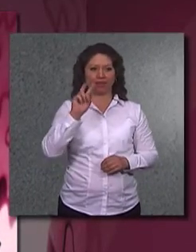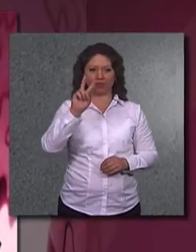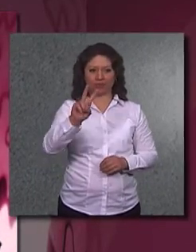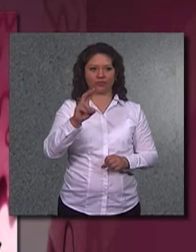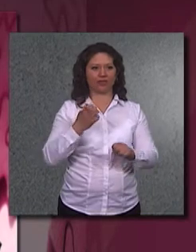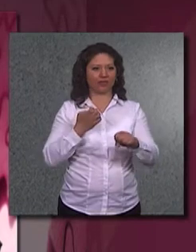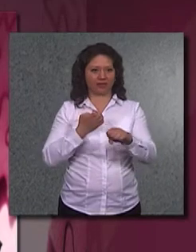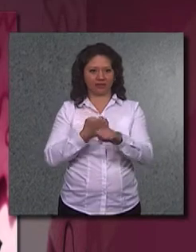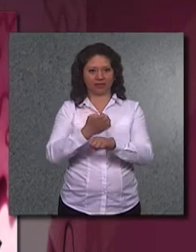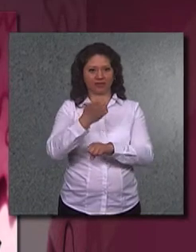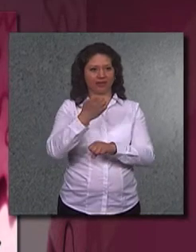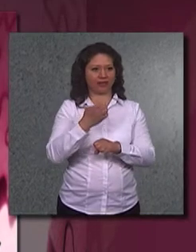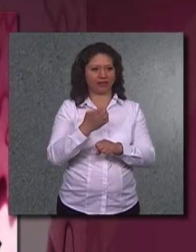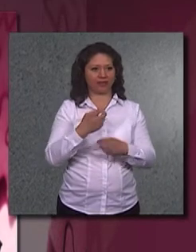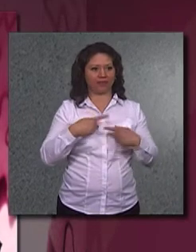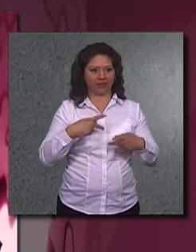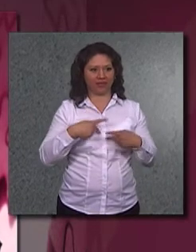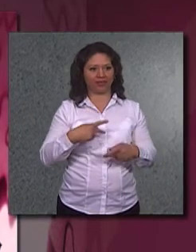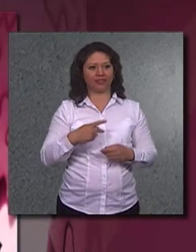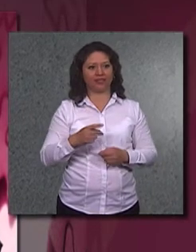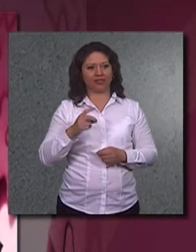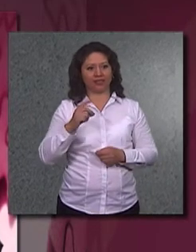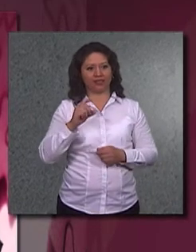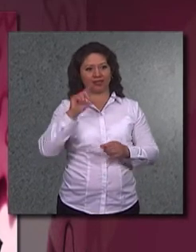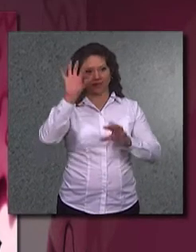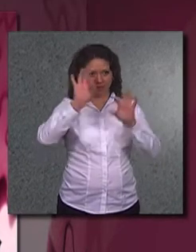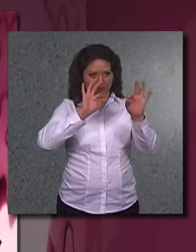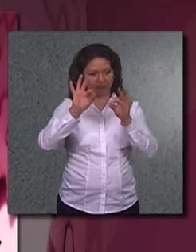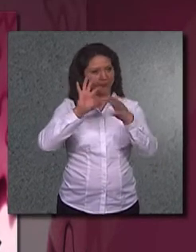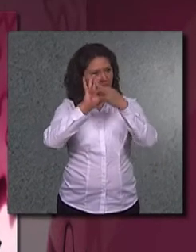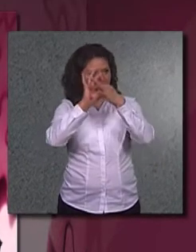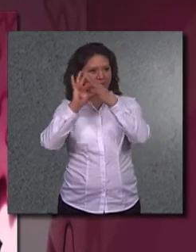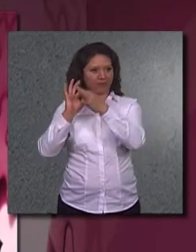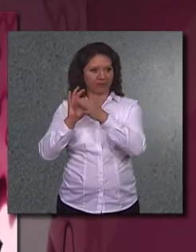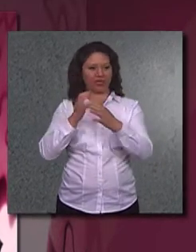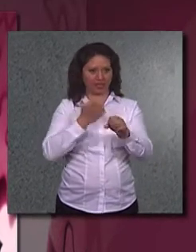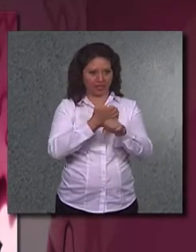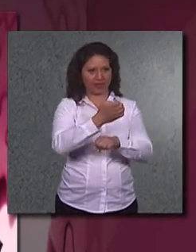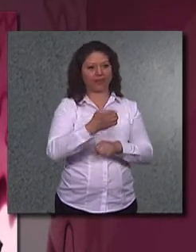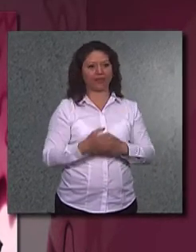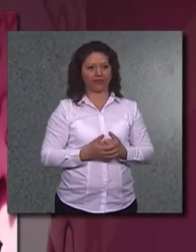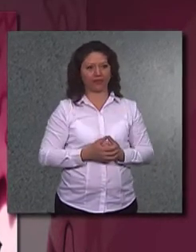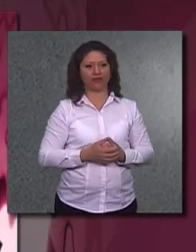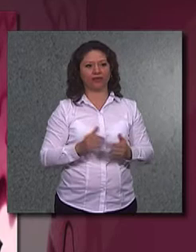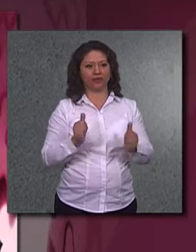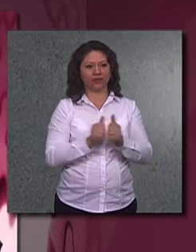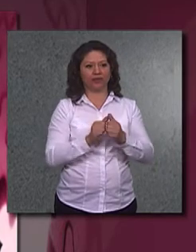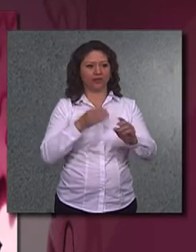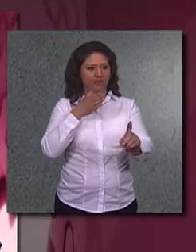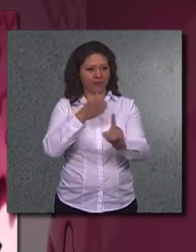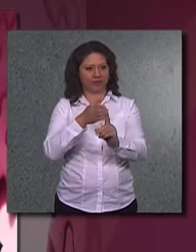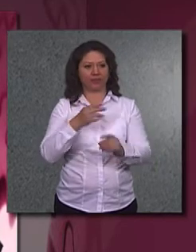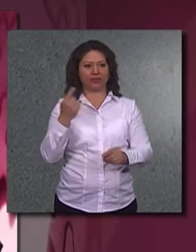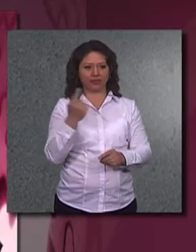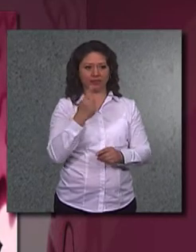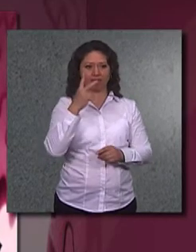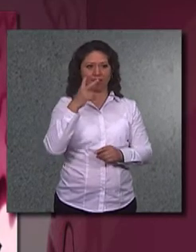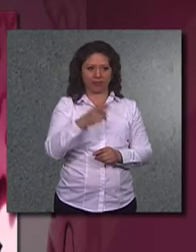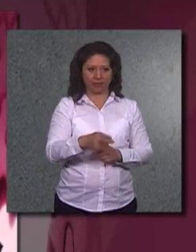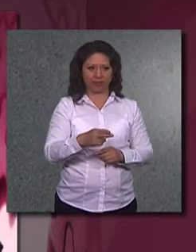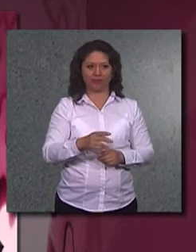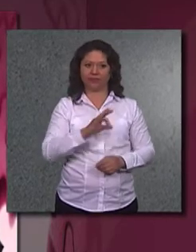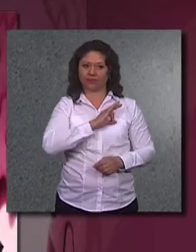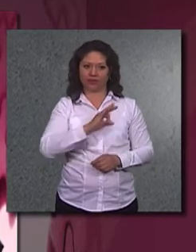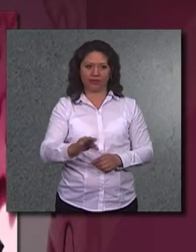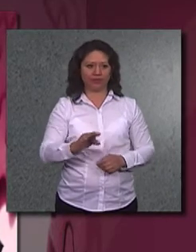32 enlaces de fiscalización que se encuentran en las entidades federativas con el propósito de que